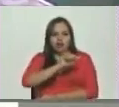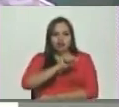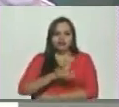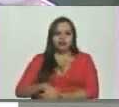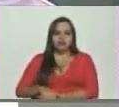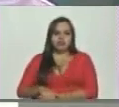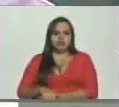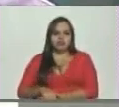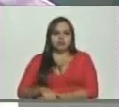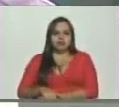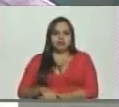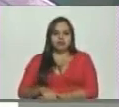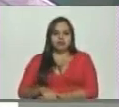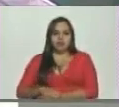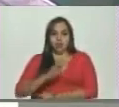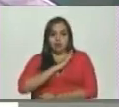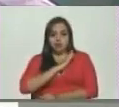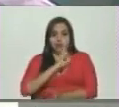@FranciscoPachecoCrocker,